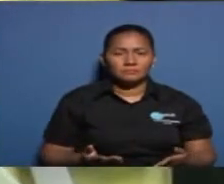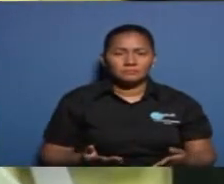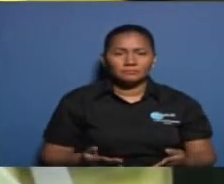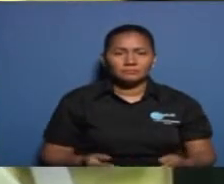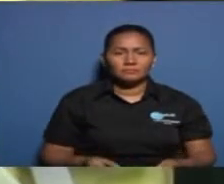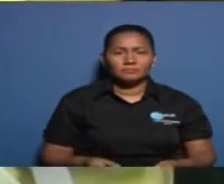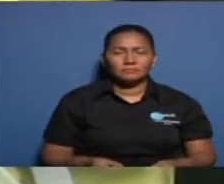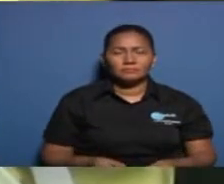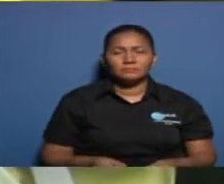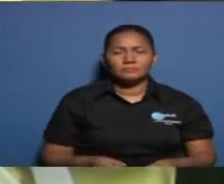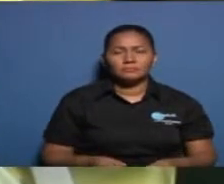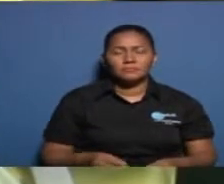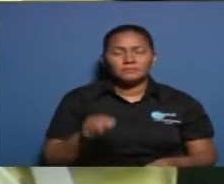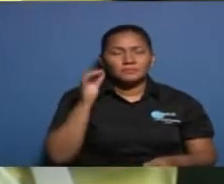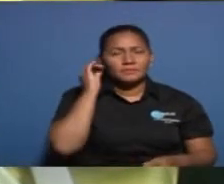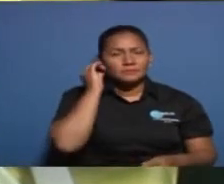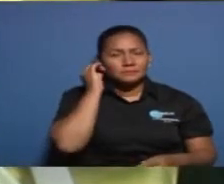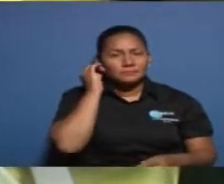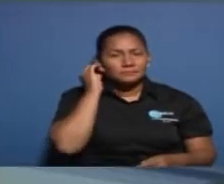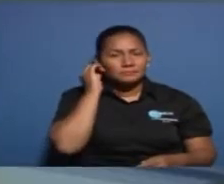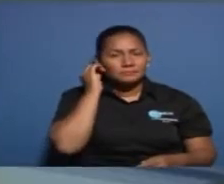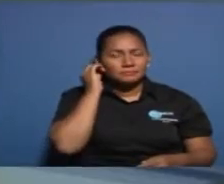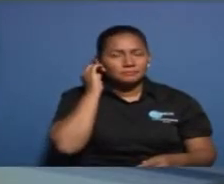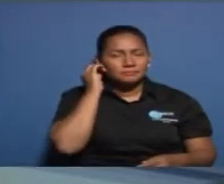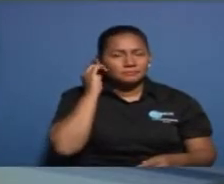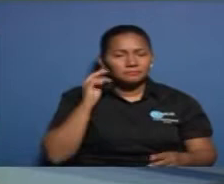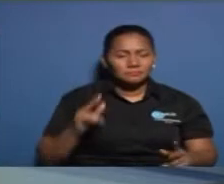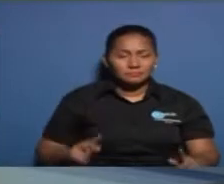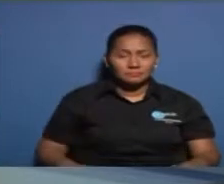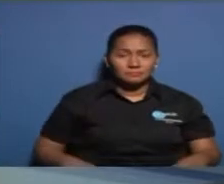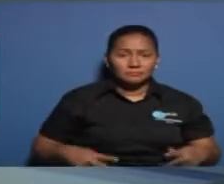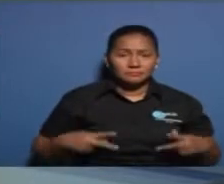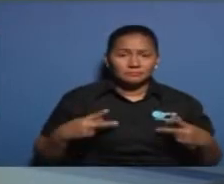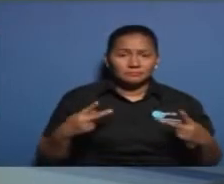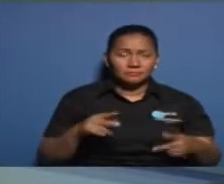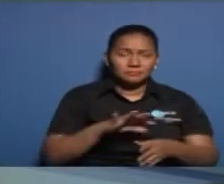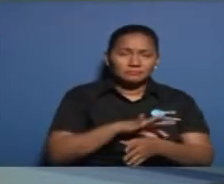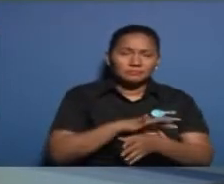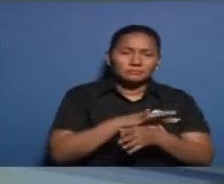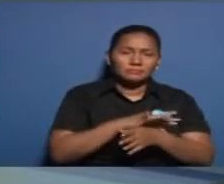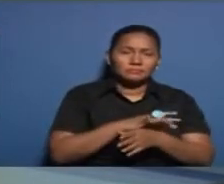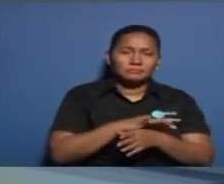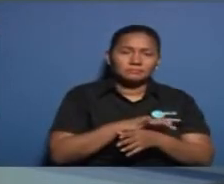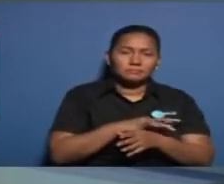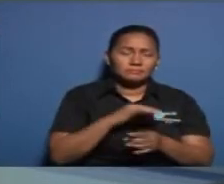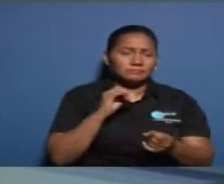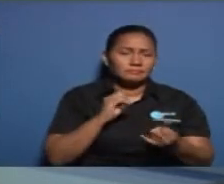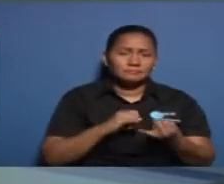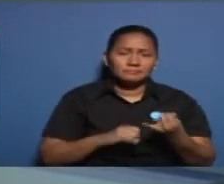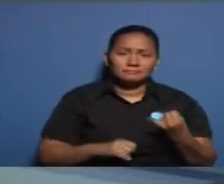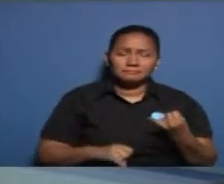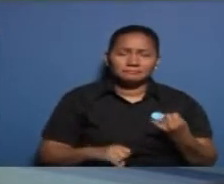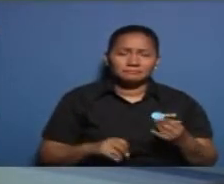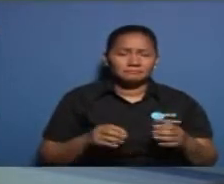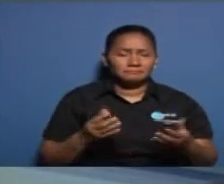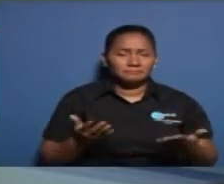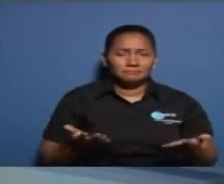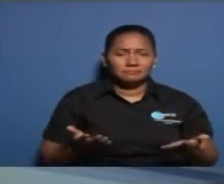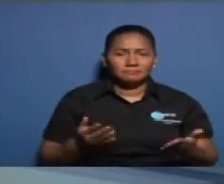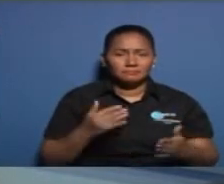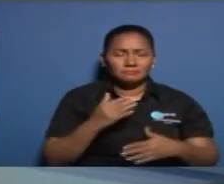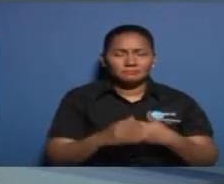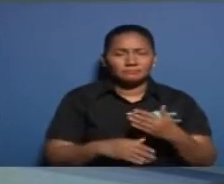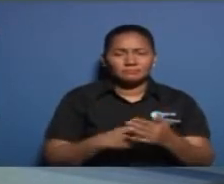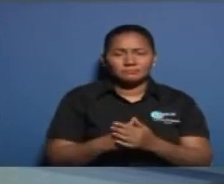per se está en juego la vida humana ya se acabaron todos los tiempos y cómo se alaba markova